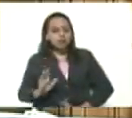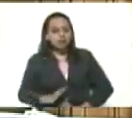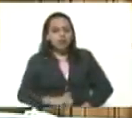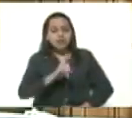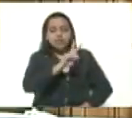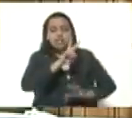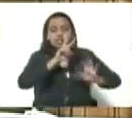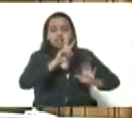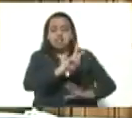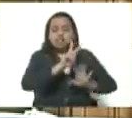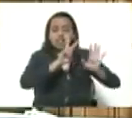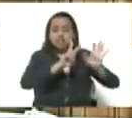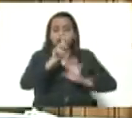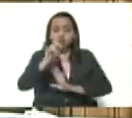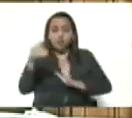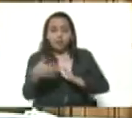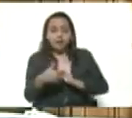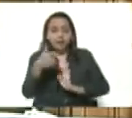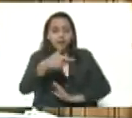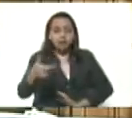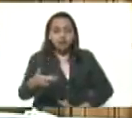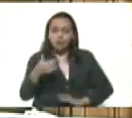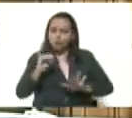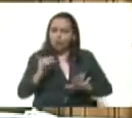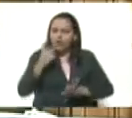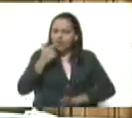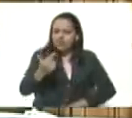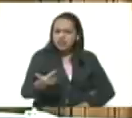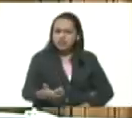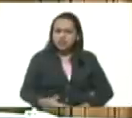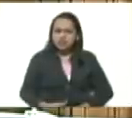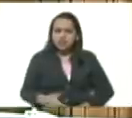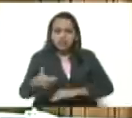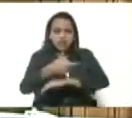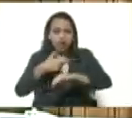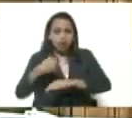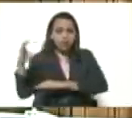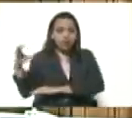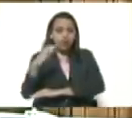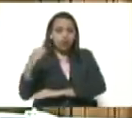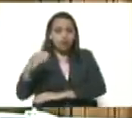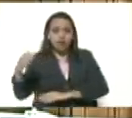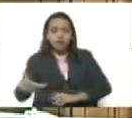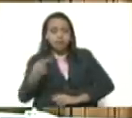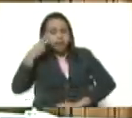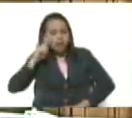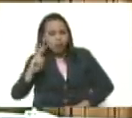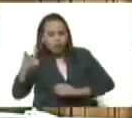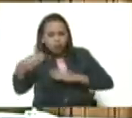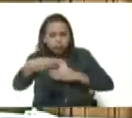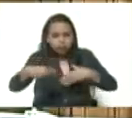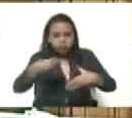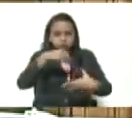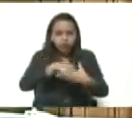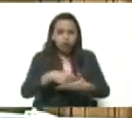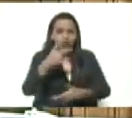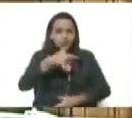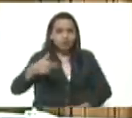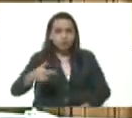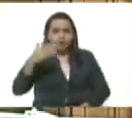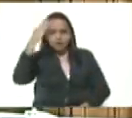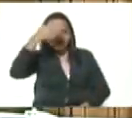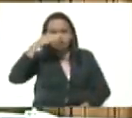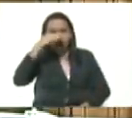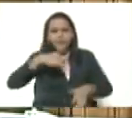71 mil connacionales. ¿Qué se critica? Que digamos que el gobierno de Colombia pasa por las trochas de paramilitares y narcotraficantes a